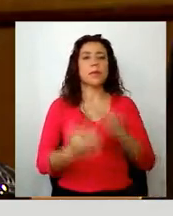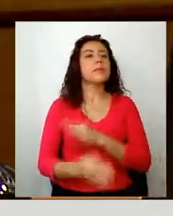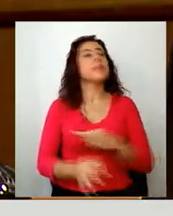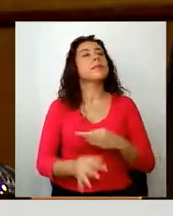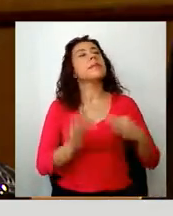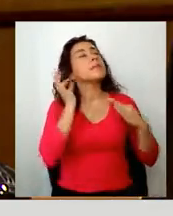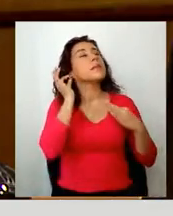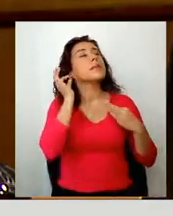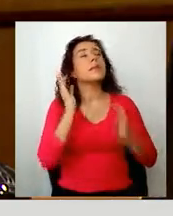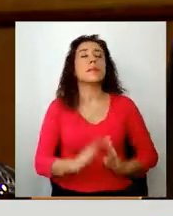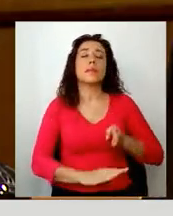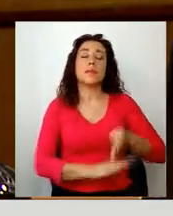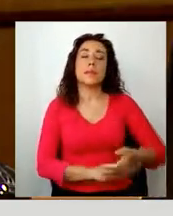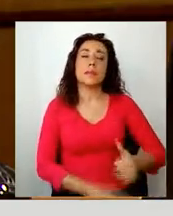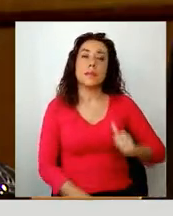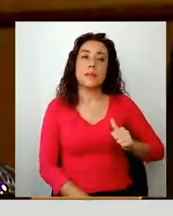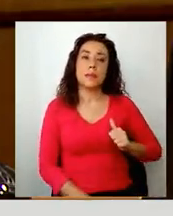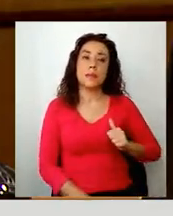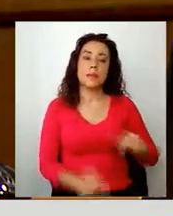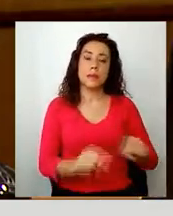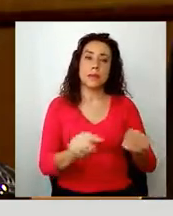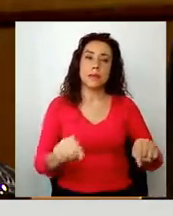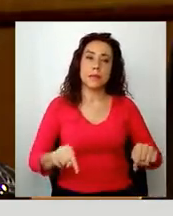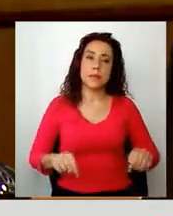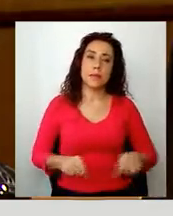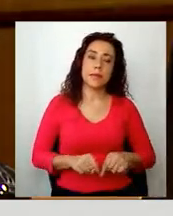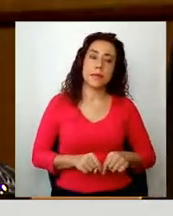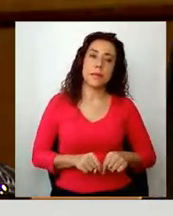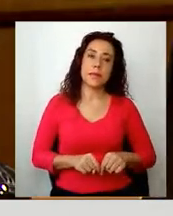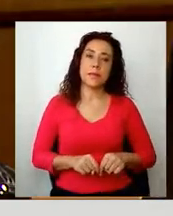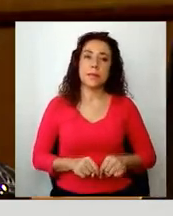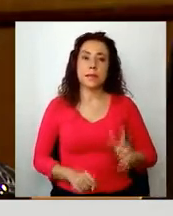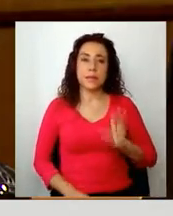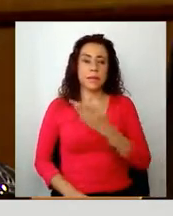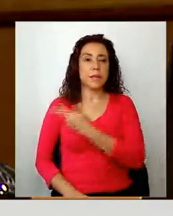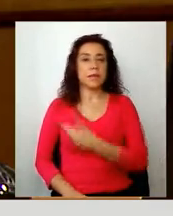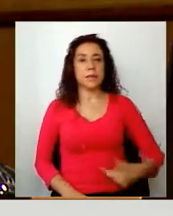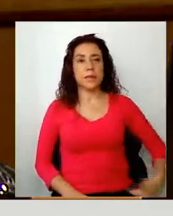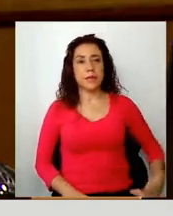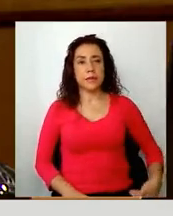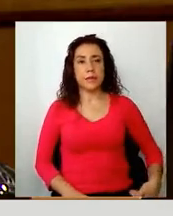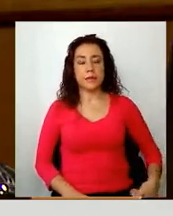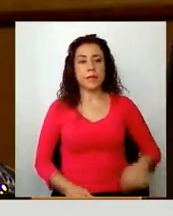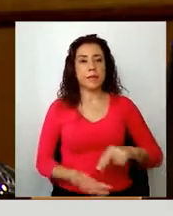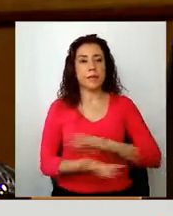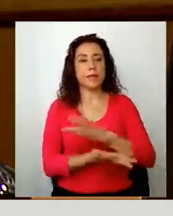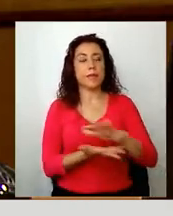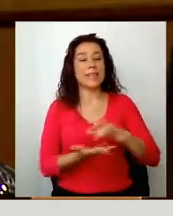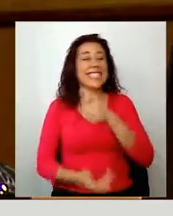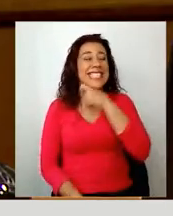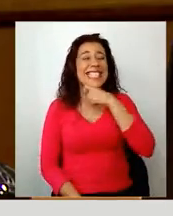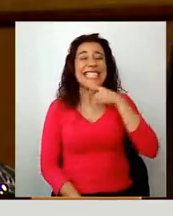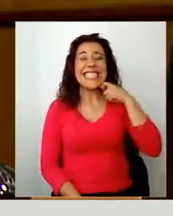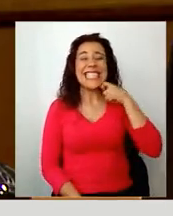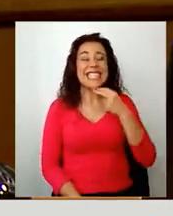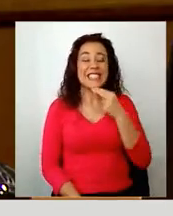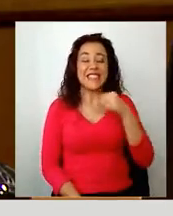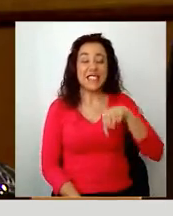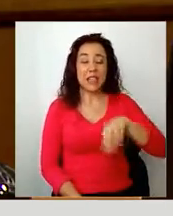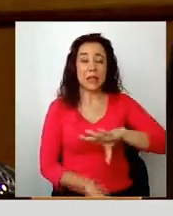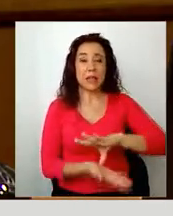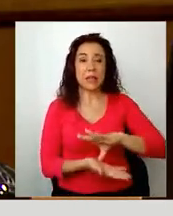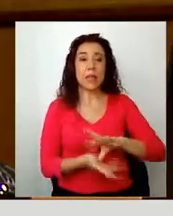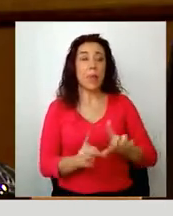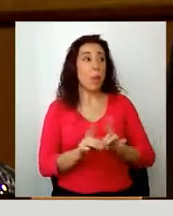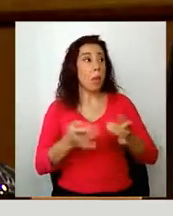en esta sala señor presidente la actual crisis hídrica que enfrentamos en el país no es ajena para quienes